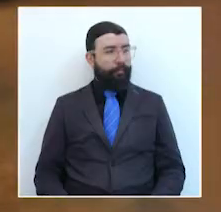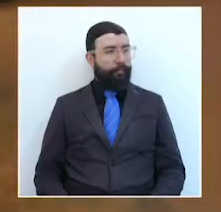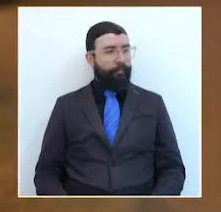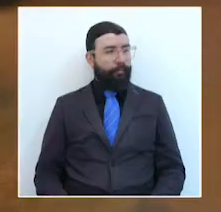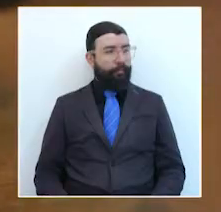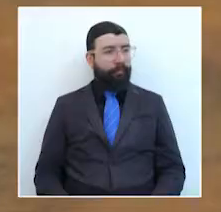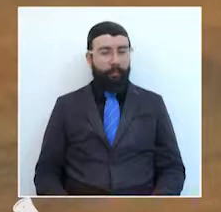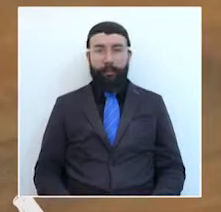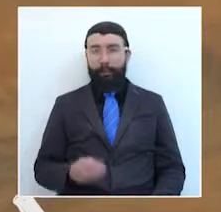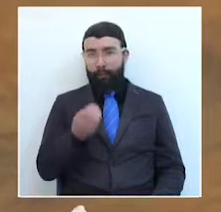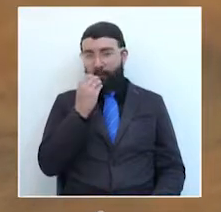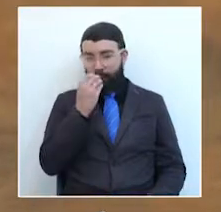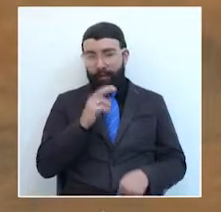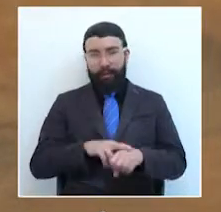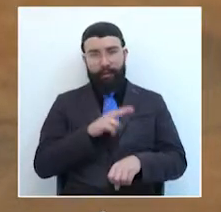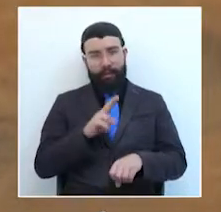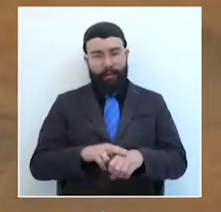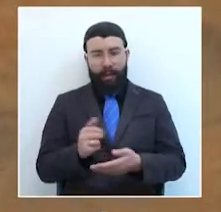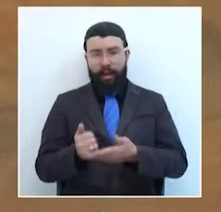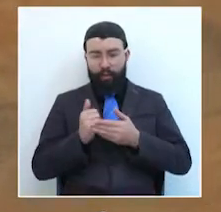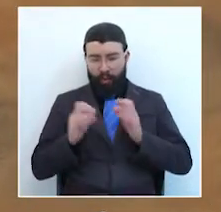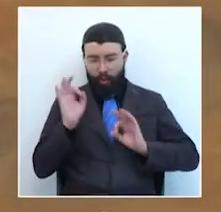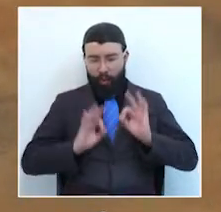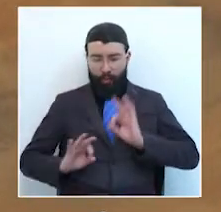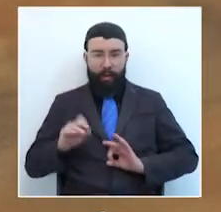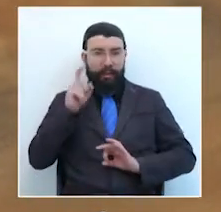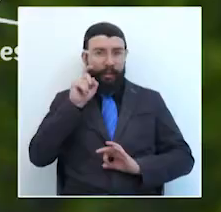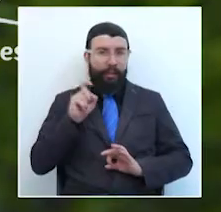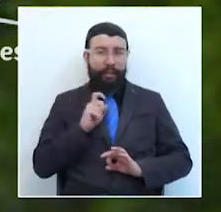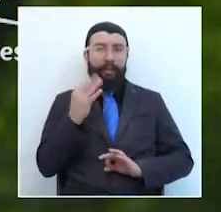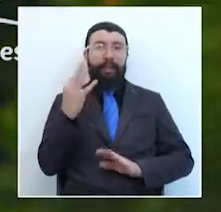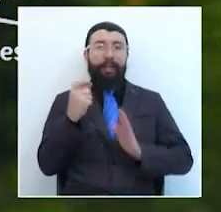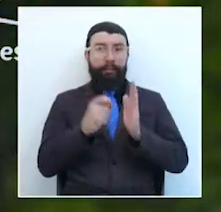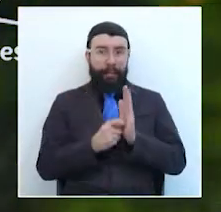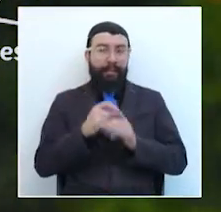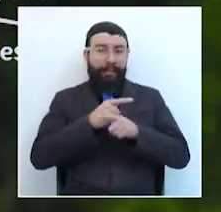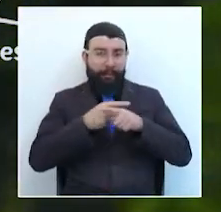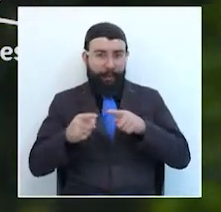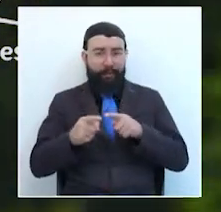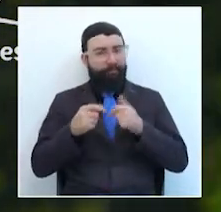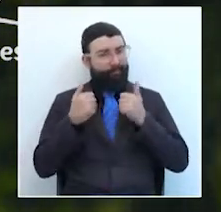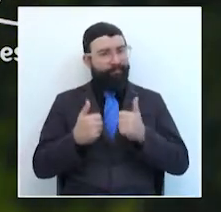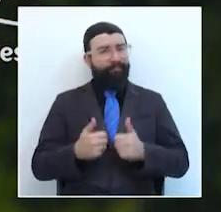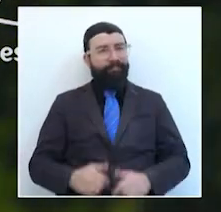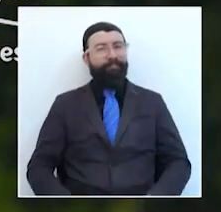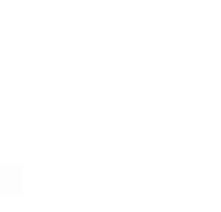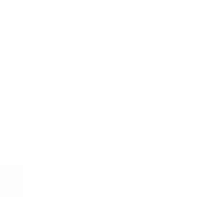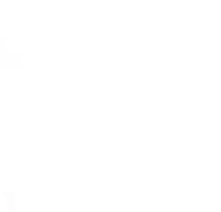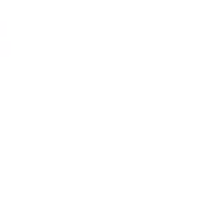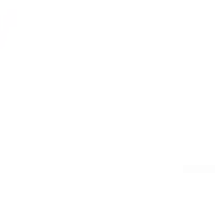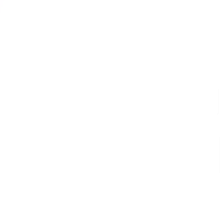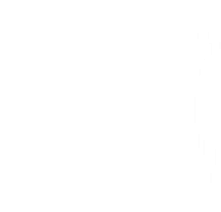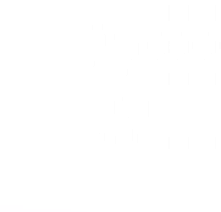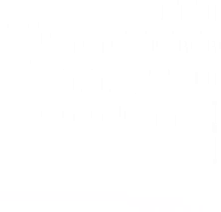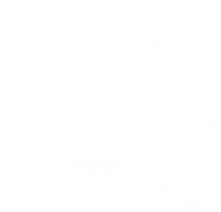y alimento natural que estimula hormonas sexuales tres veces por semana la alternativa más saludable